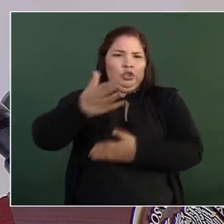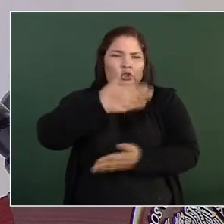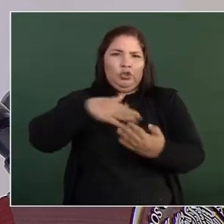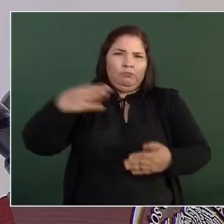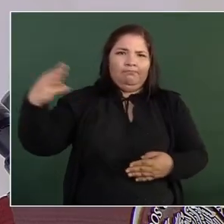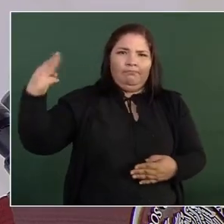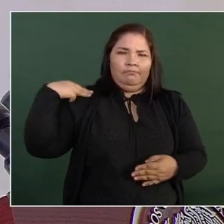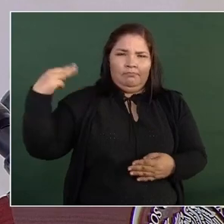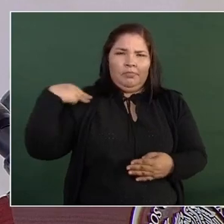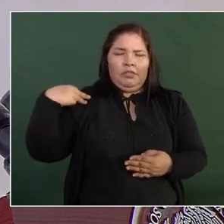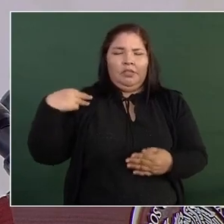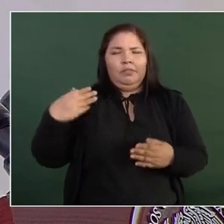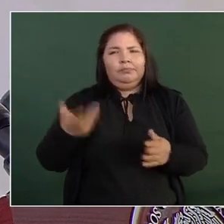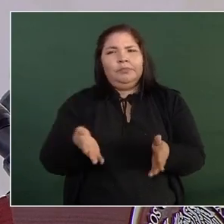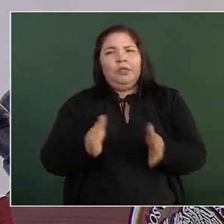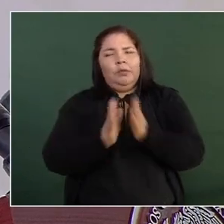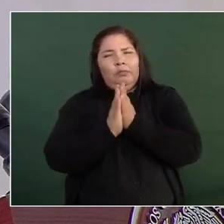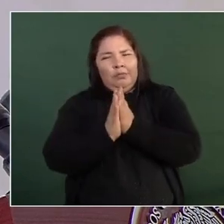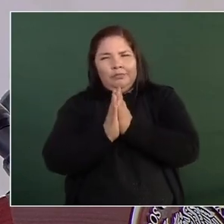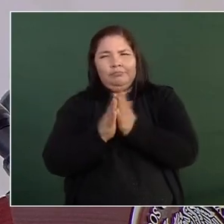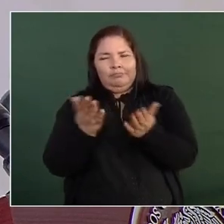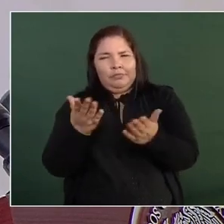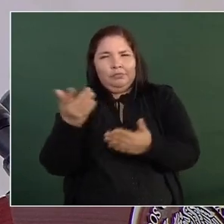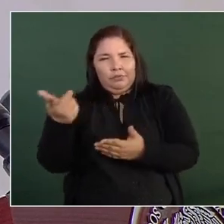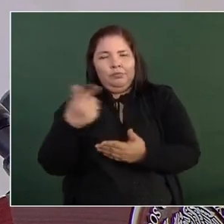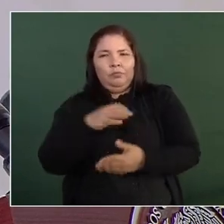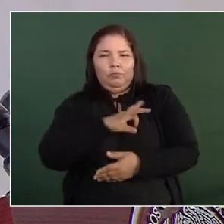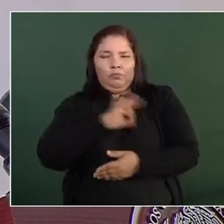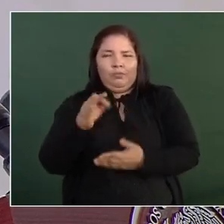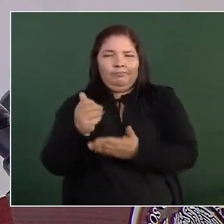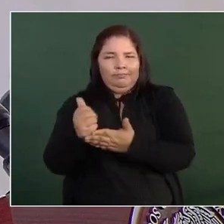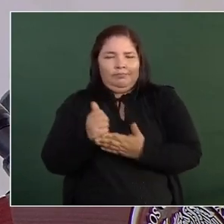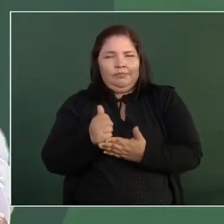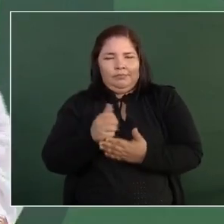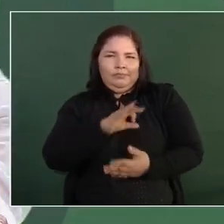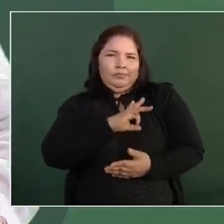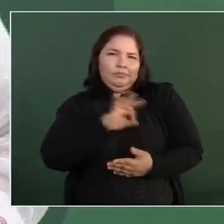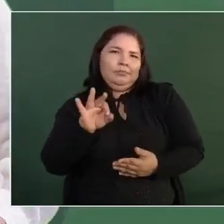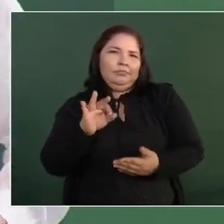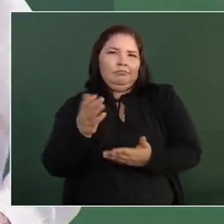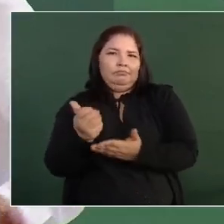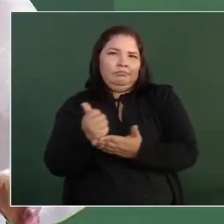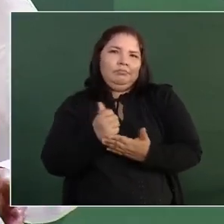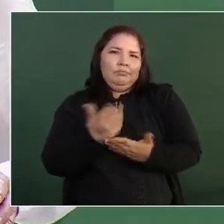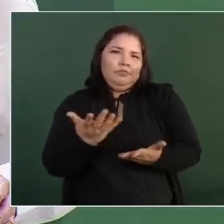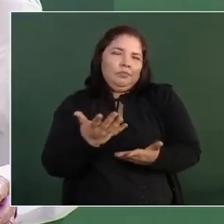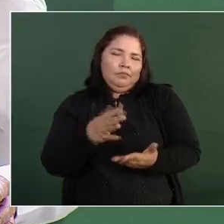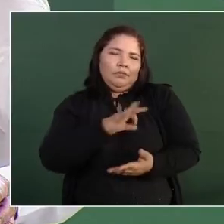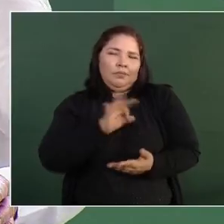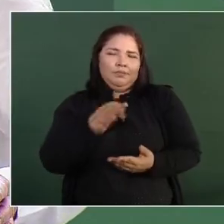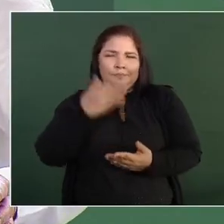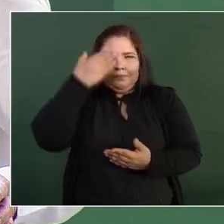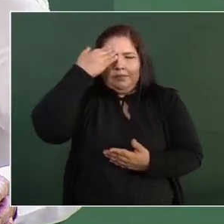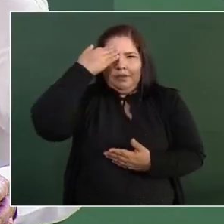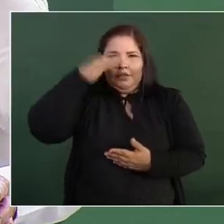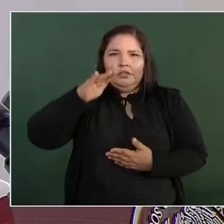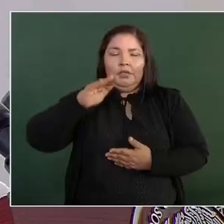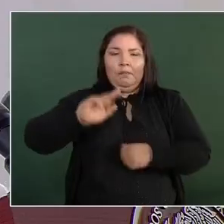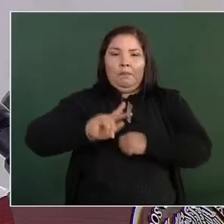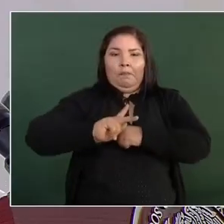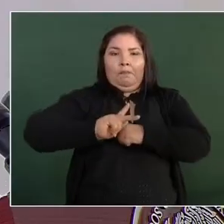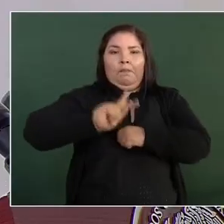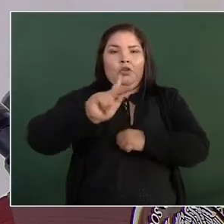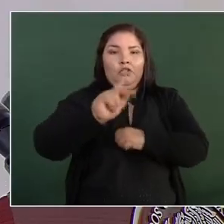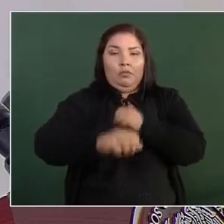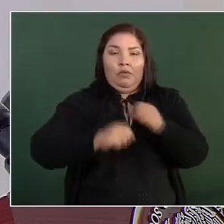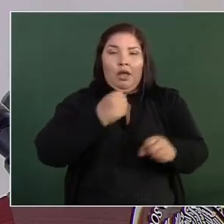a encargar aquí de pasadita que nos eche la mano si puede y si tiene disposición. Yo sé que el año que viene